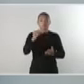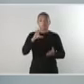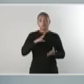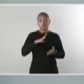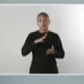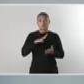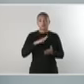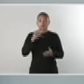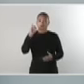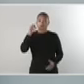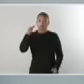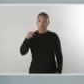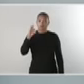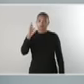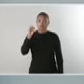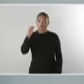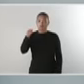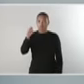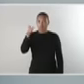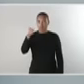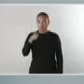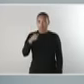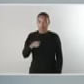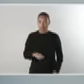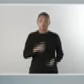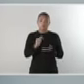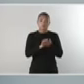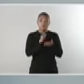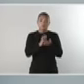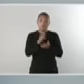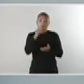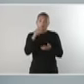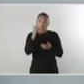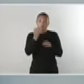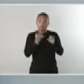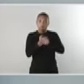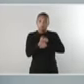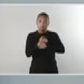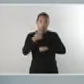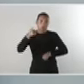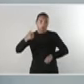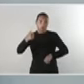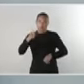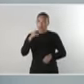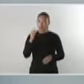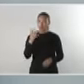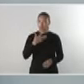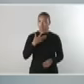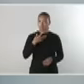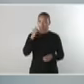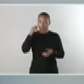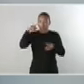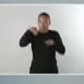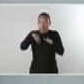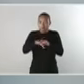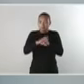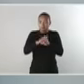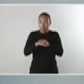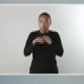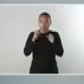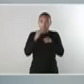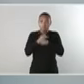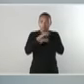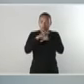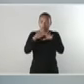vigente el infomex es Tamaulipas una de las seis entidades en donde no tenemos acceso al Instituto Nacional de